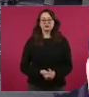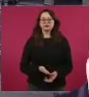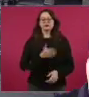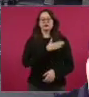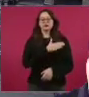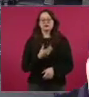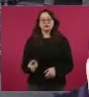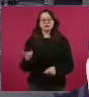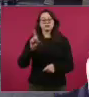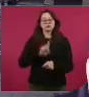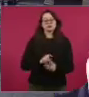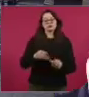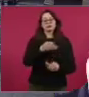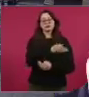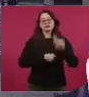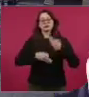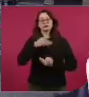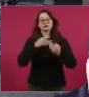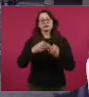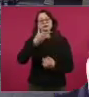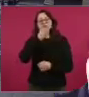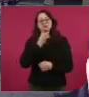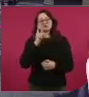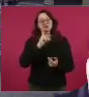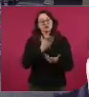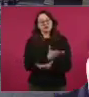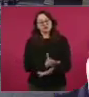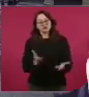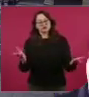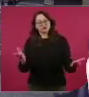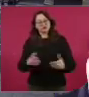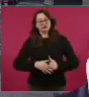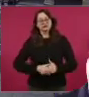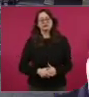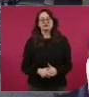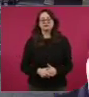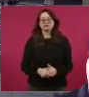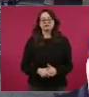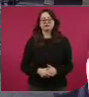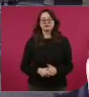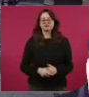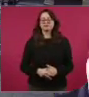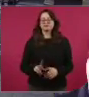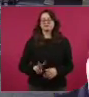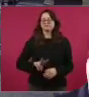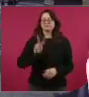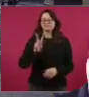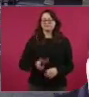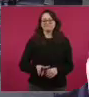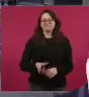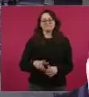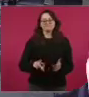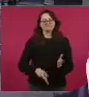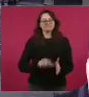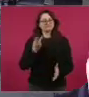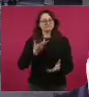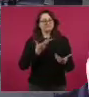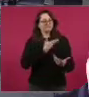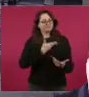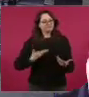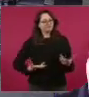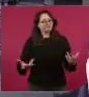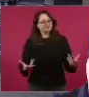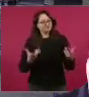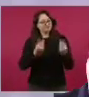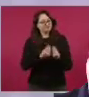Buenos días a todas y a todos. Una vez más, un honor estar con nuestro presidente Andrés Manuel López